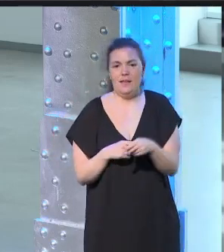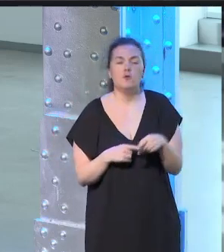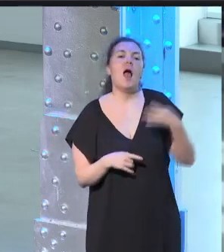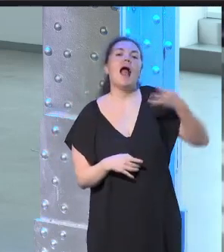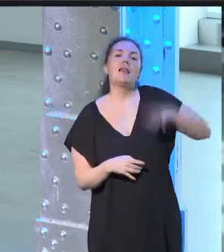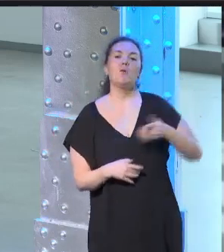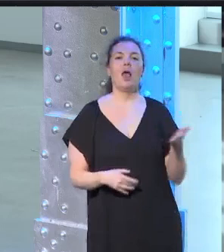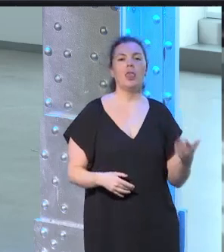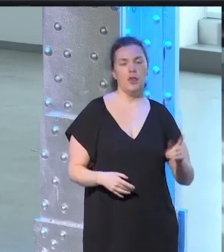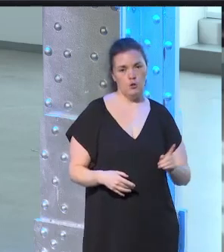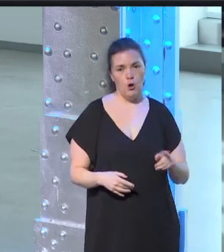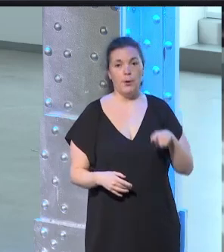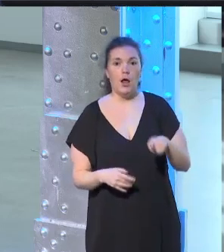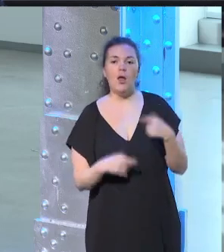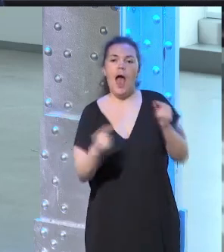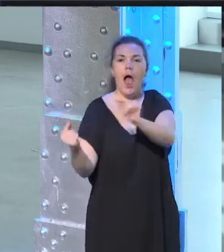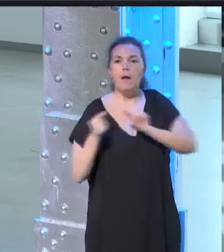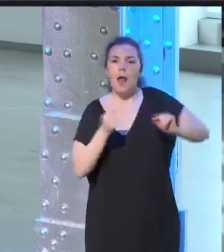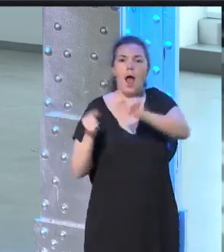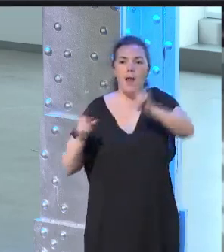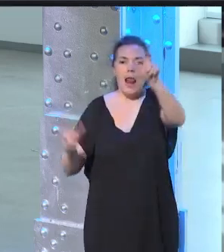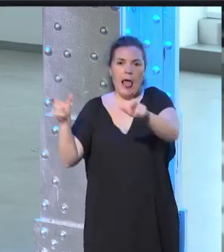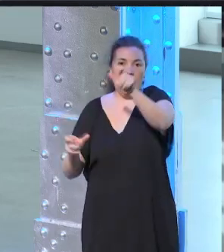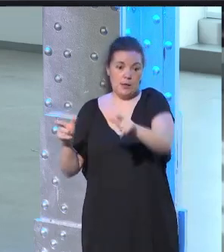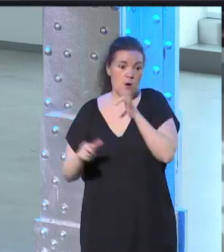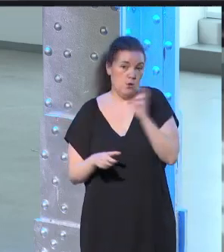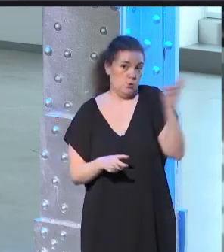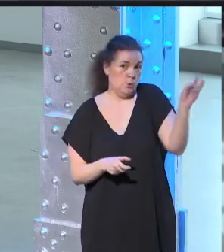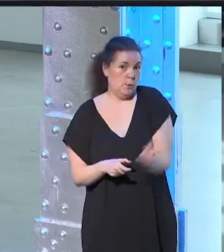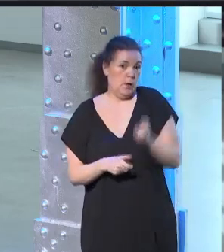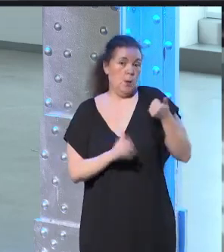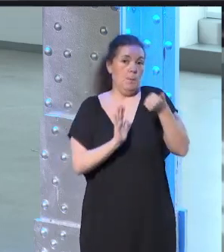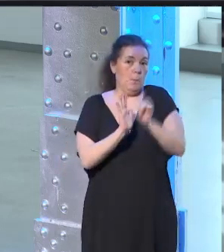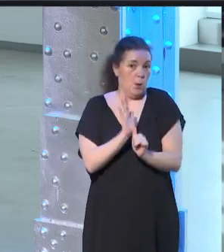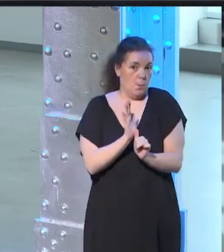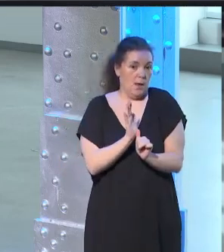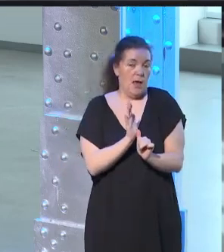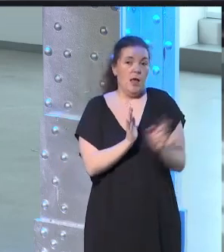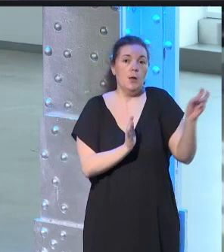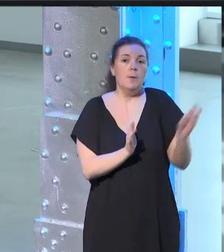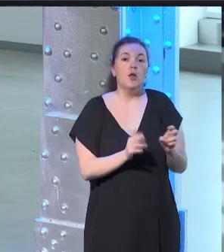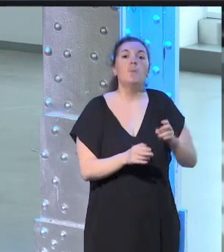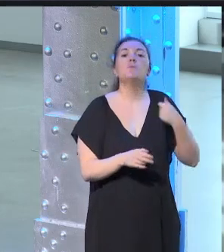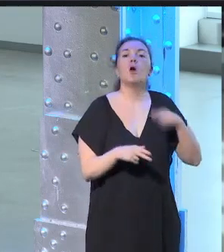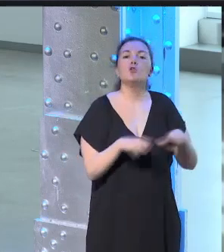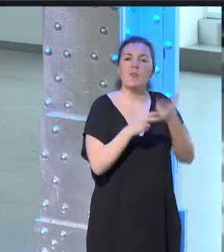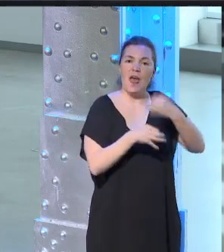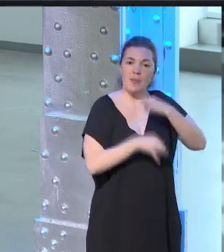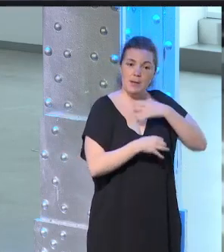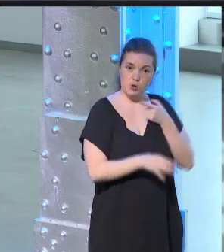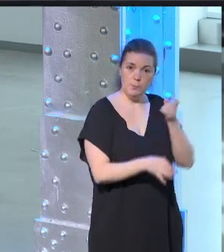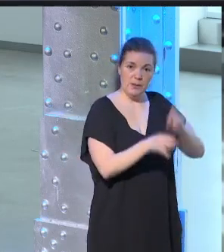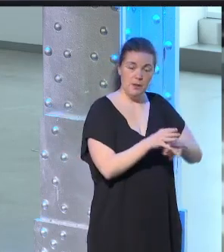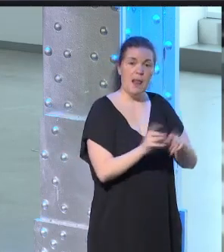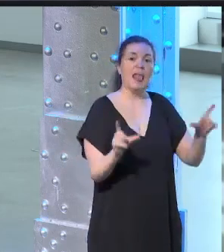despectivamente, porque es lo que domina las conversaciones. Yo mismo vengo ahora mismo de un programa que en nombre de sociedad civil yo participaba